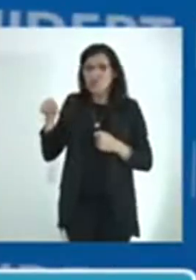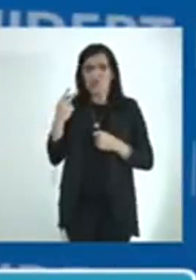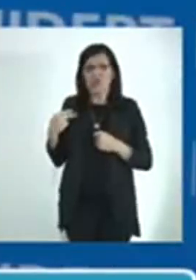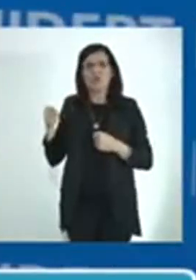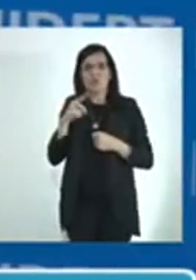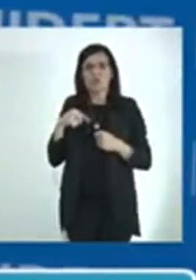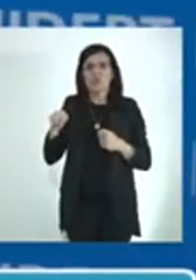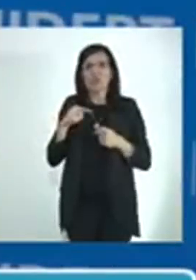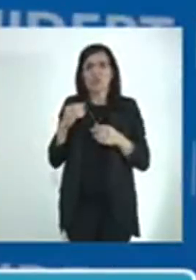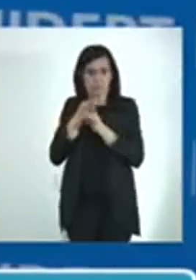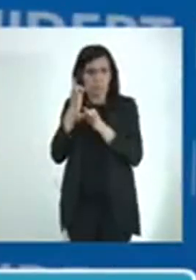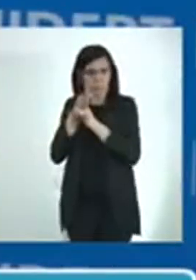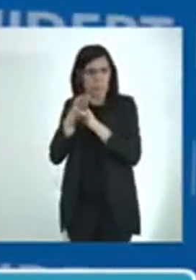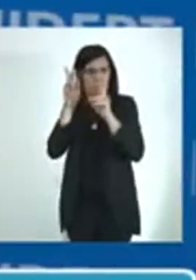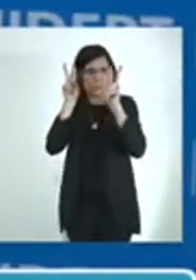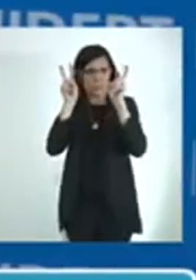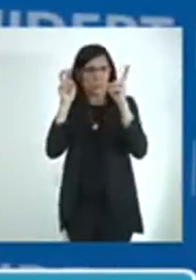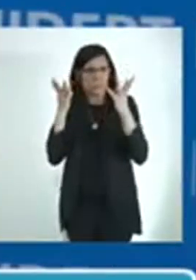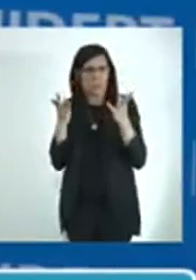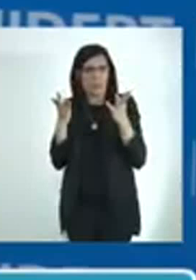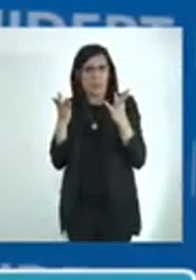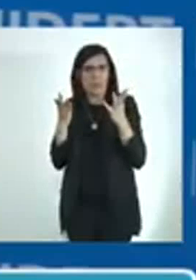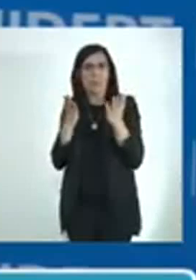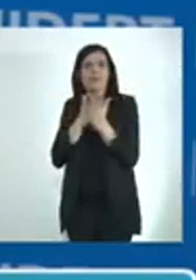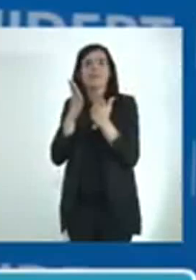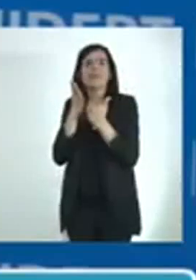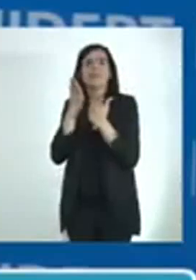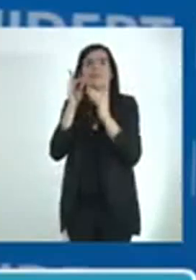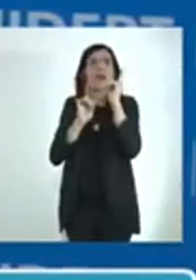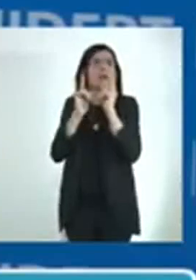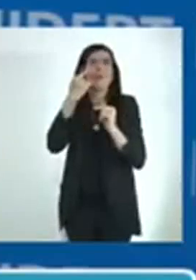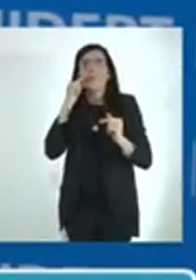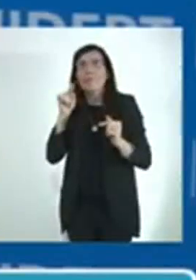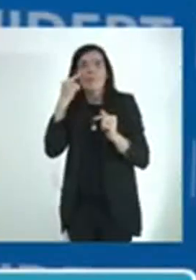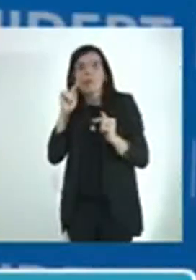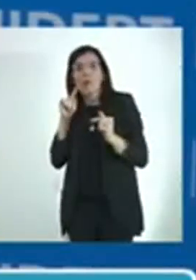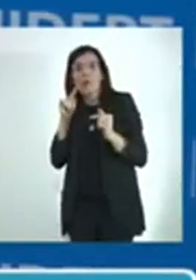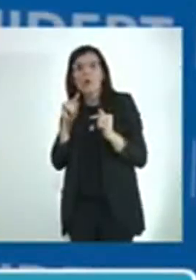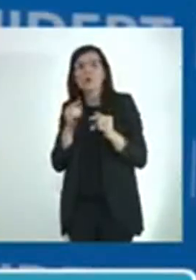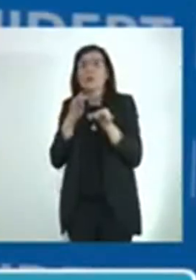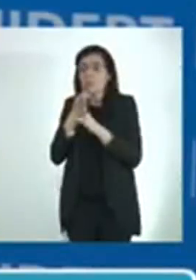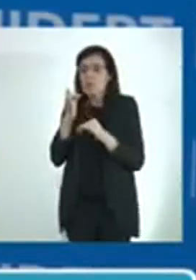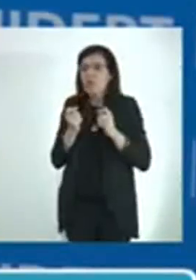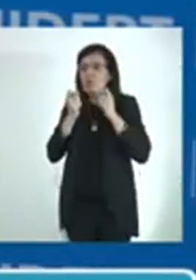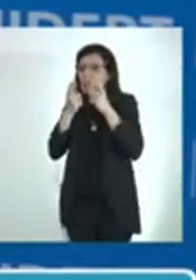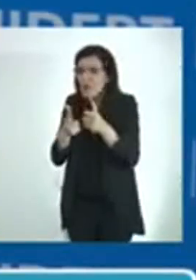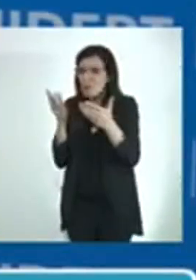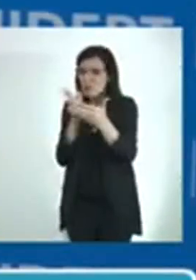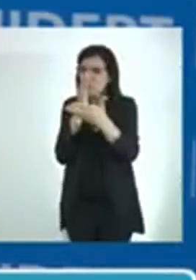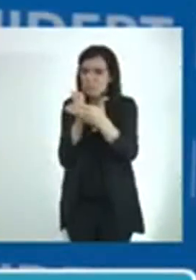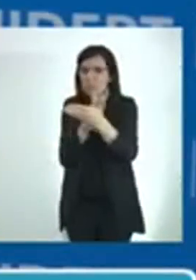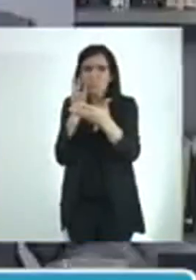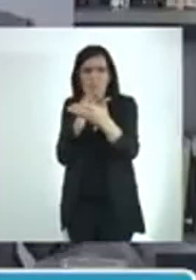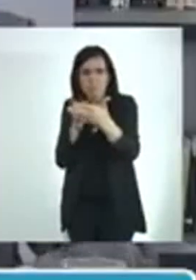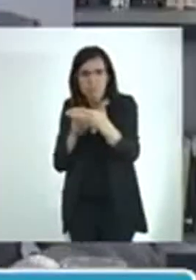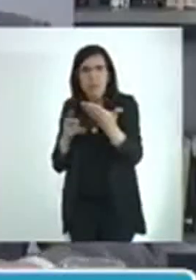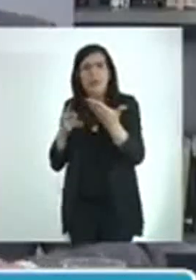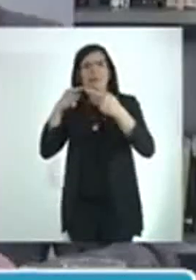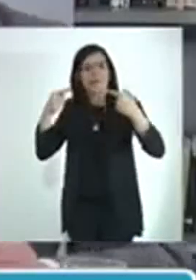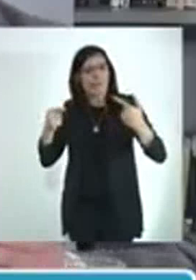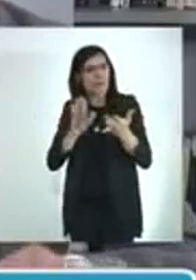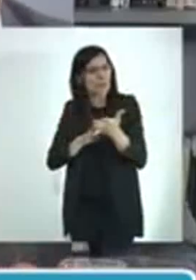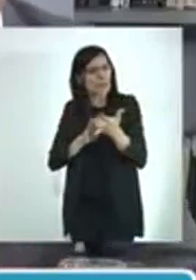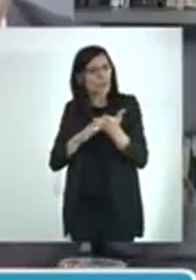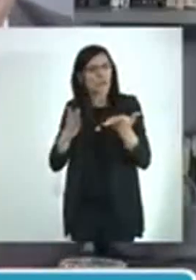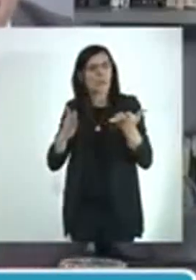digamos. Uh-huh. Entonces está la formación docente y después el acompañamiento. Esa es la forma en la que trabaja la ESI acá en la provincia. Y, bien, perfecto. Y